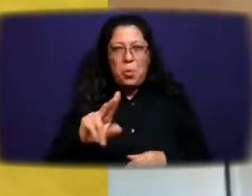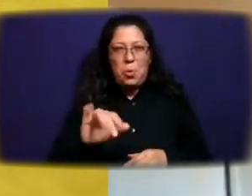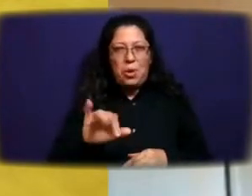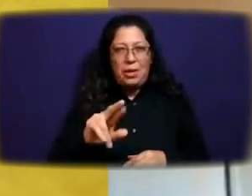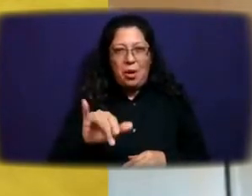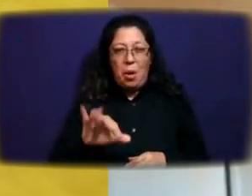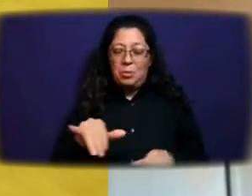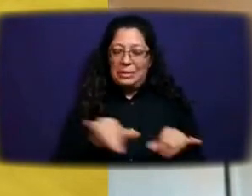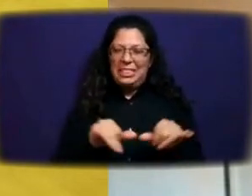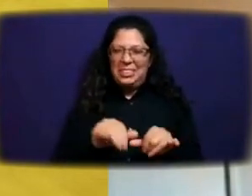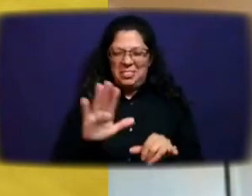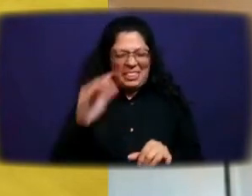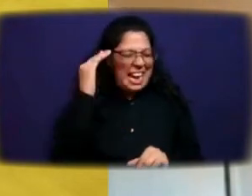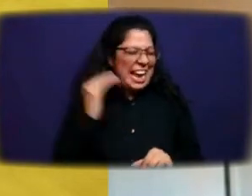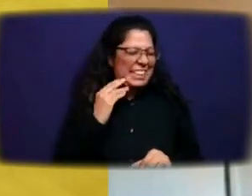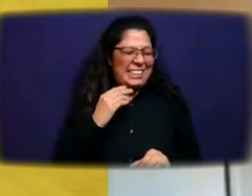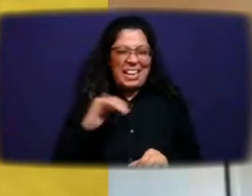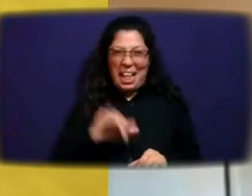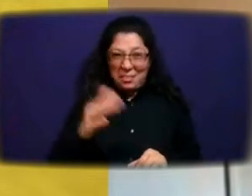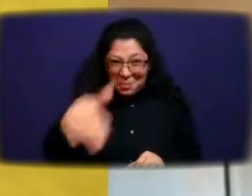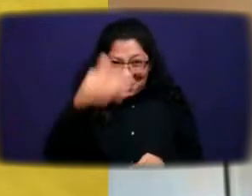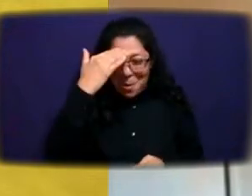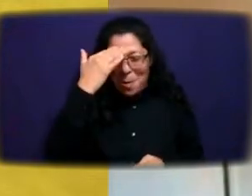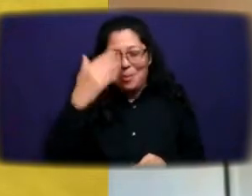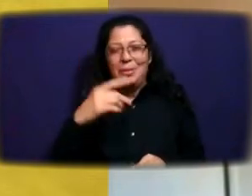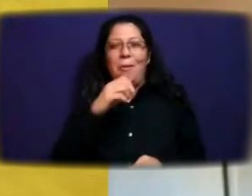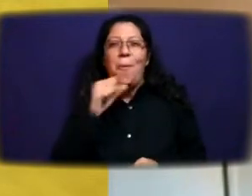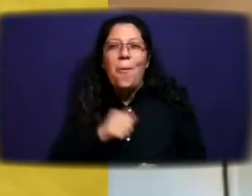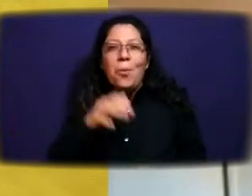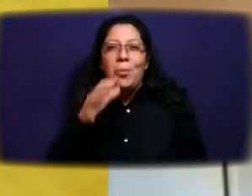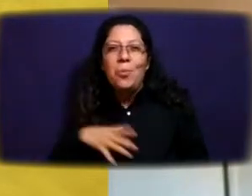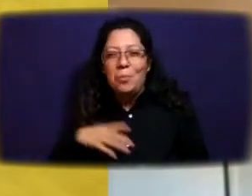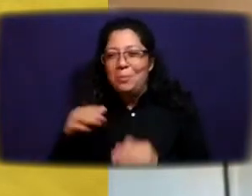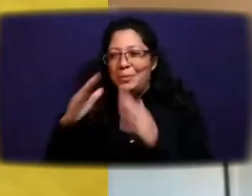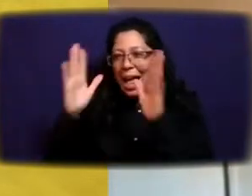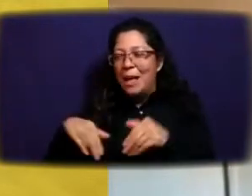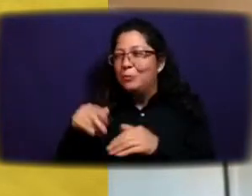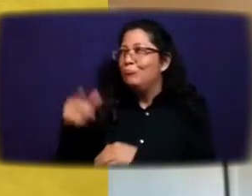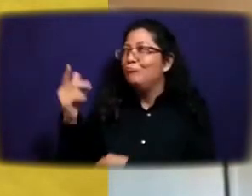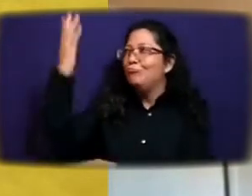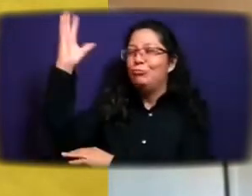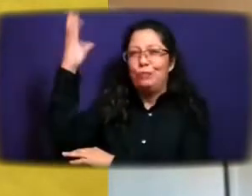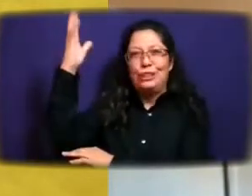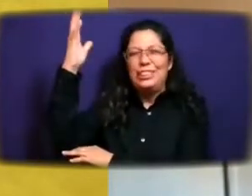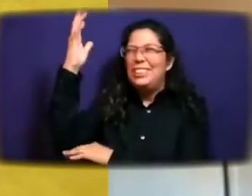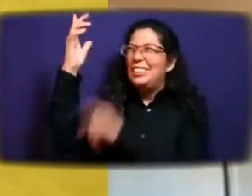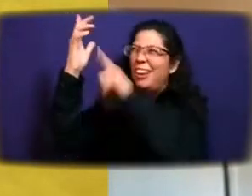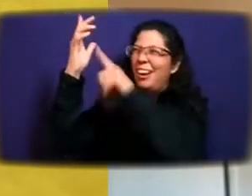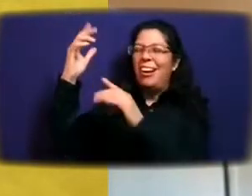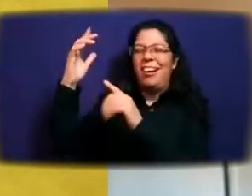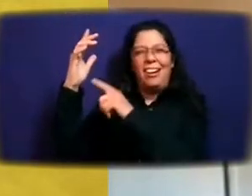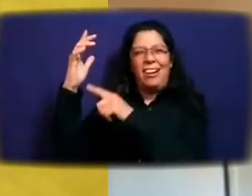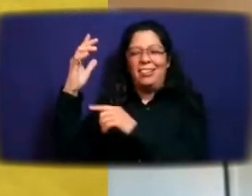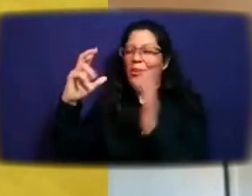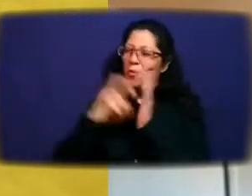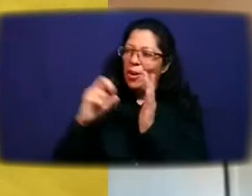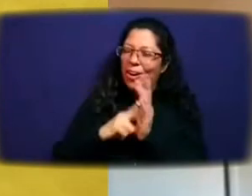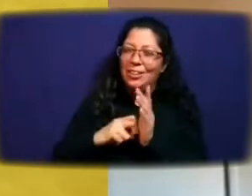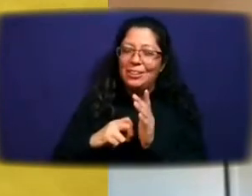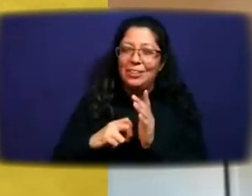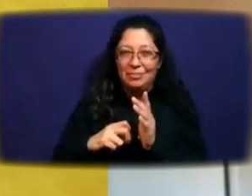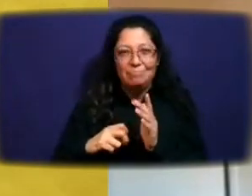head, como los aguacates que crecen las viejitas en el barrio. Vivo en una casa